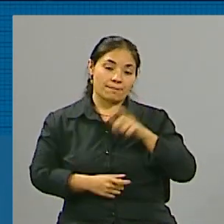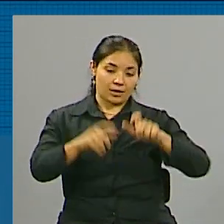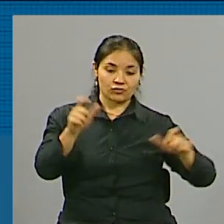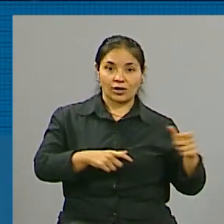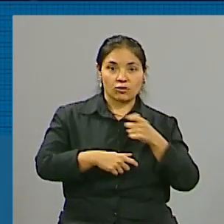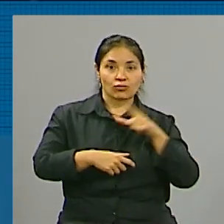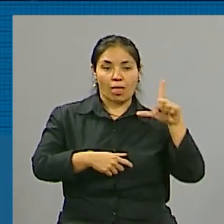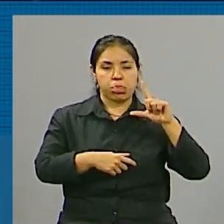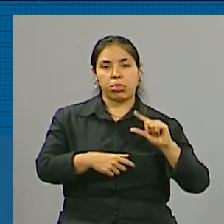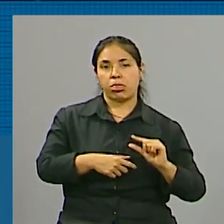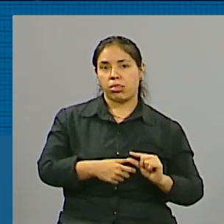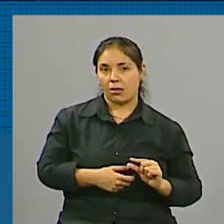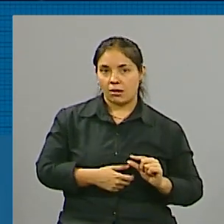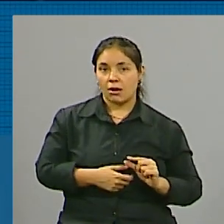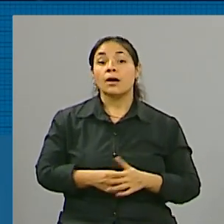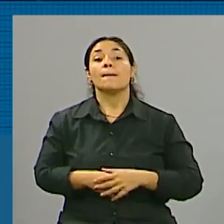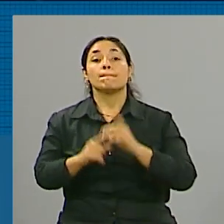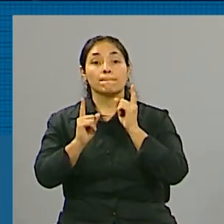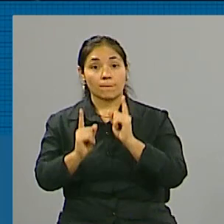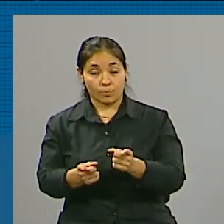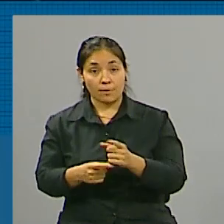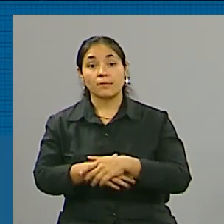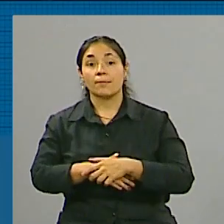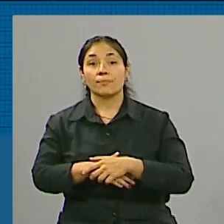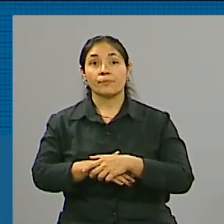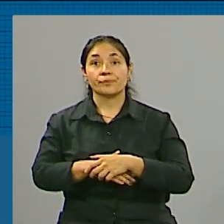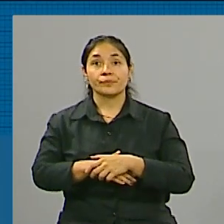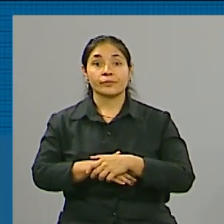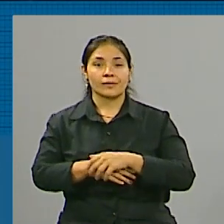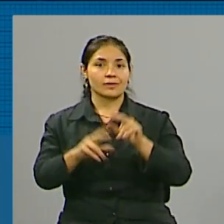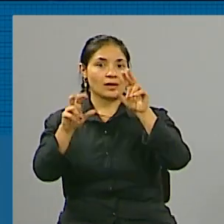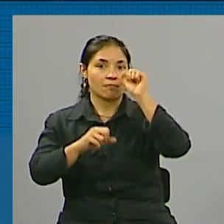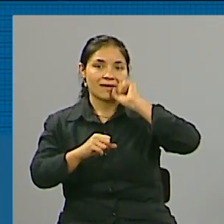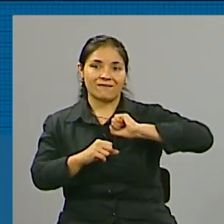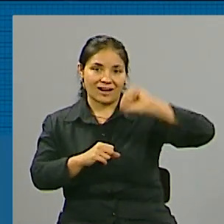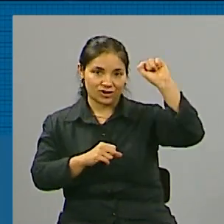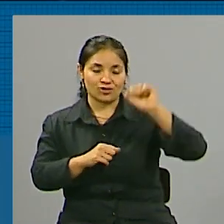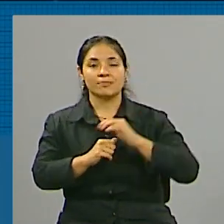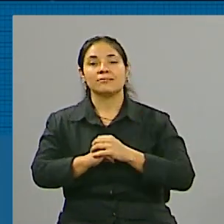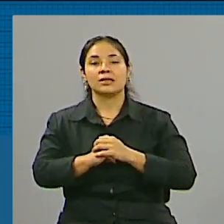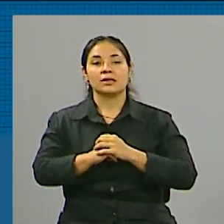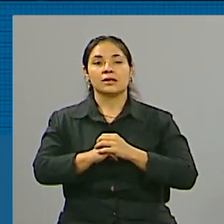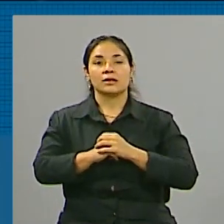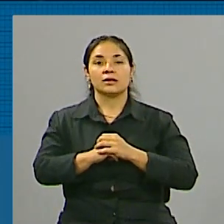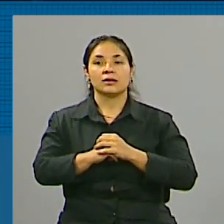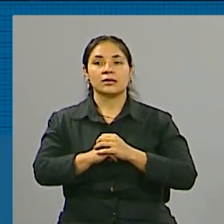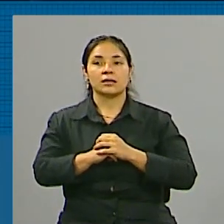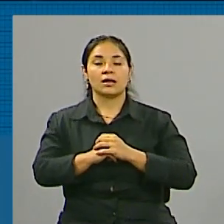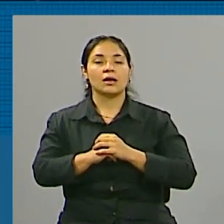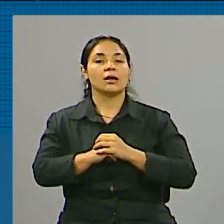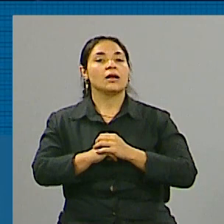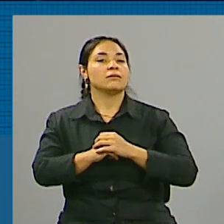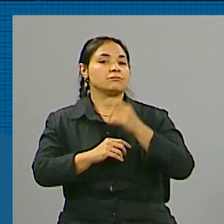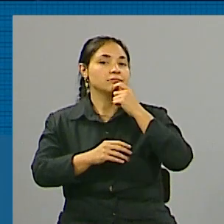adquisitivo. Ahora, relacionado a esto último que decíamos respecto a la inflación, ¿no? Uno esperaría que las empresas, al